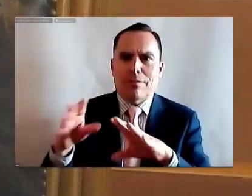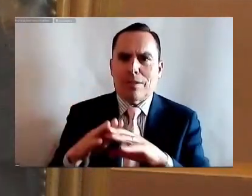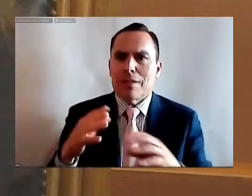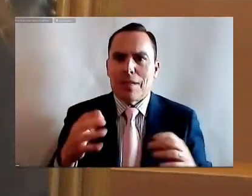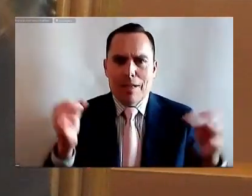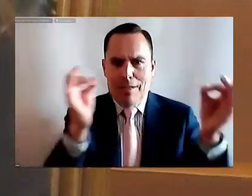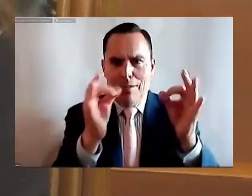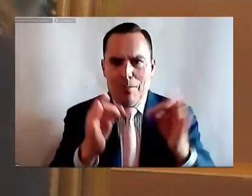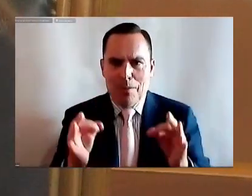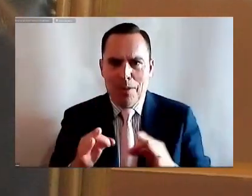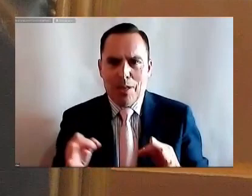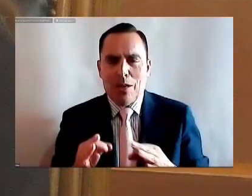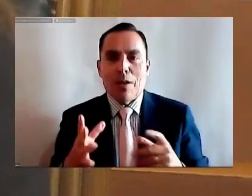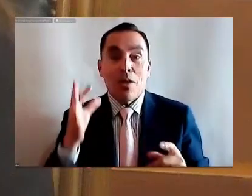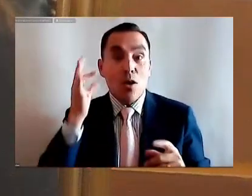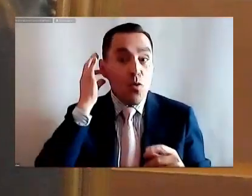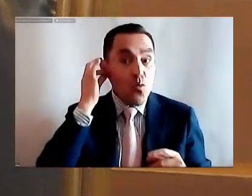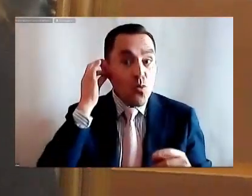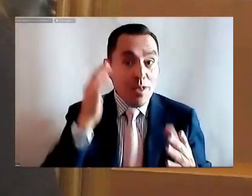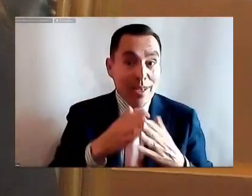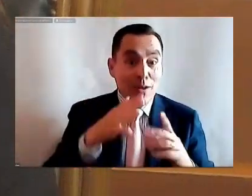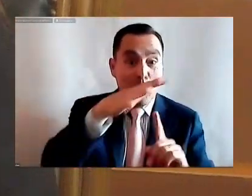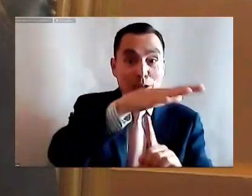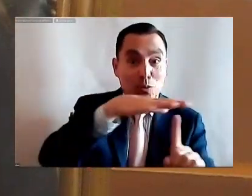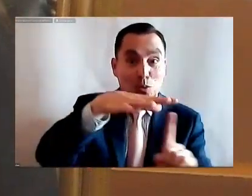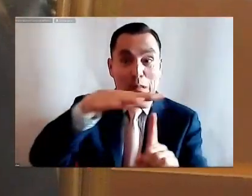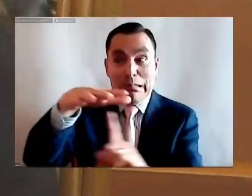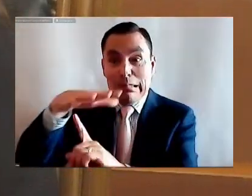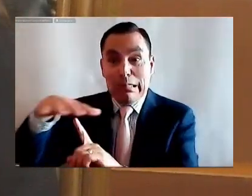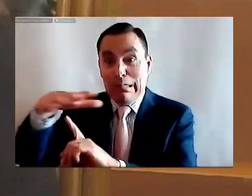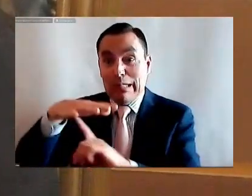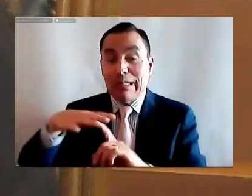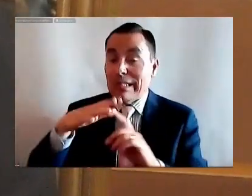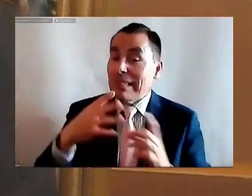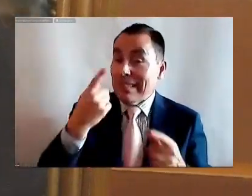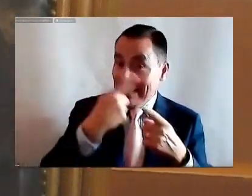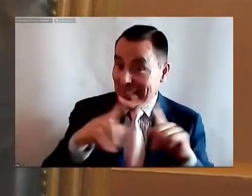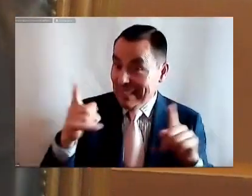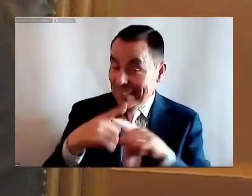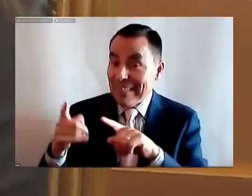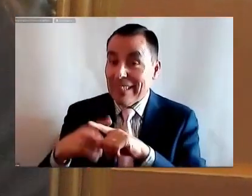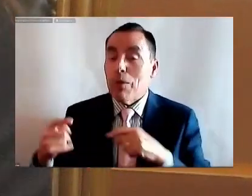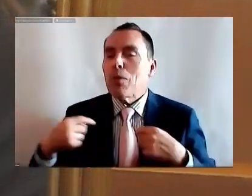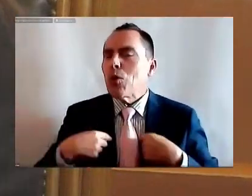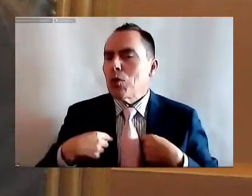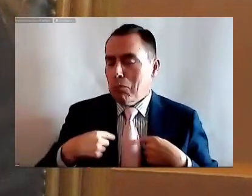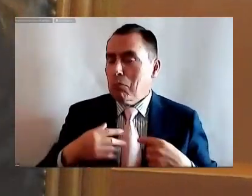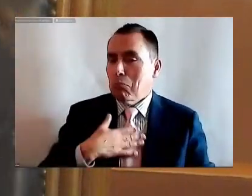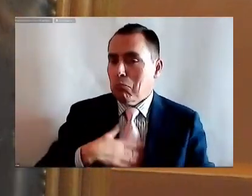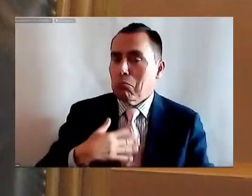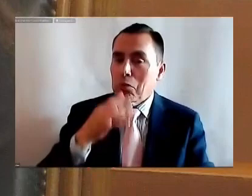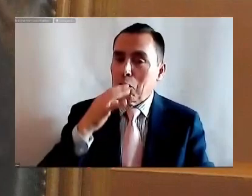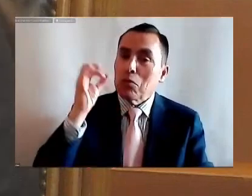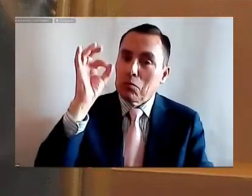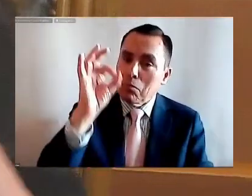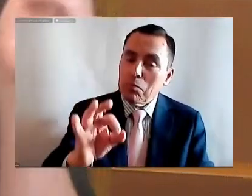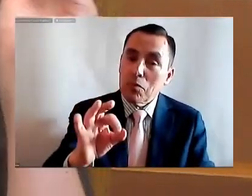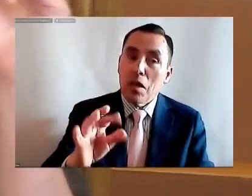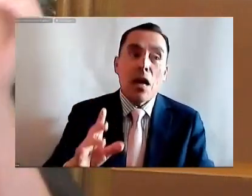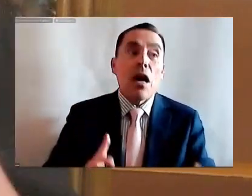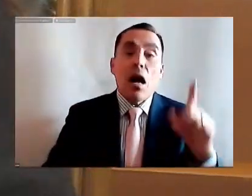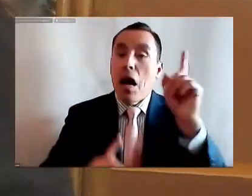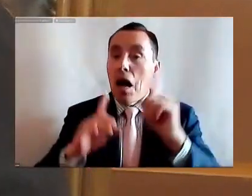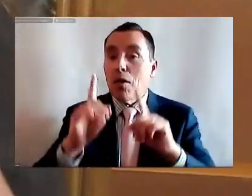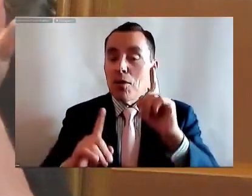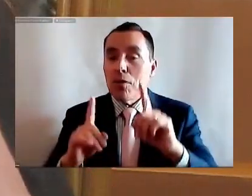incómodas que son muchísimas situaciones, pero a mí me parece interesante el punto de decir, y incluso dicen entonces una Vicky Schultz, que es